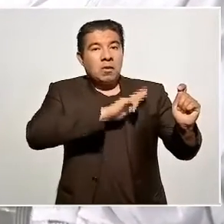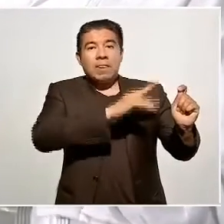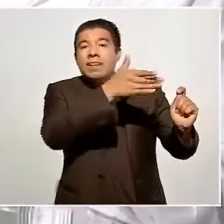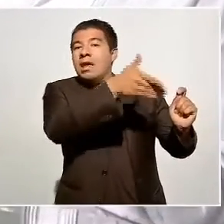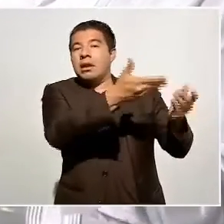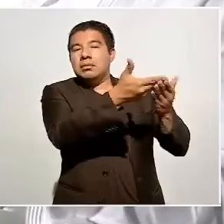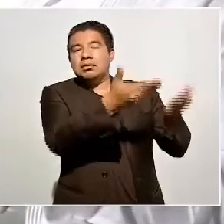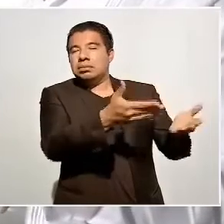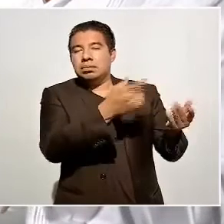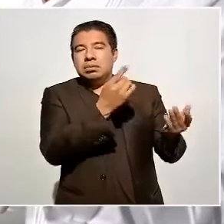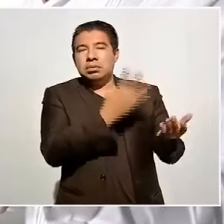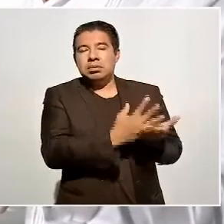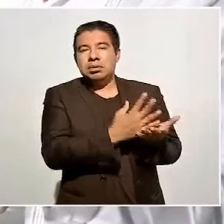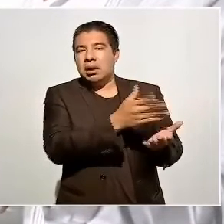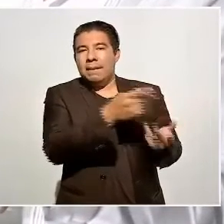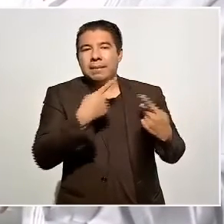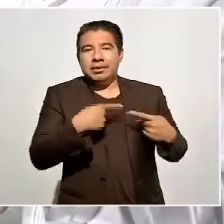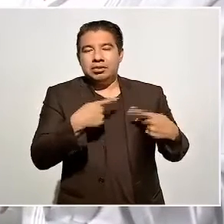el ferrocarril